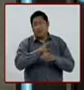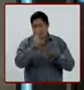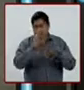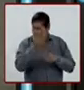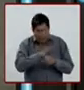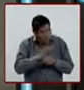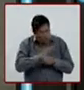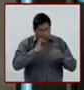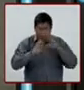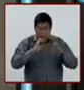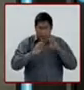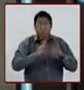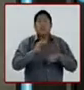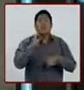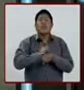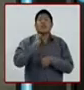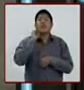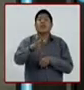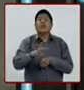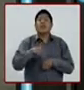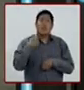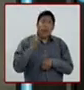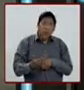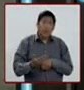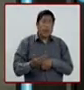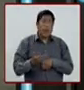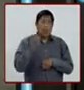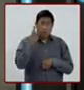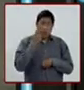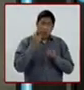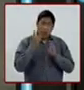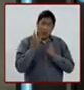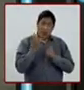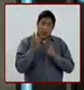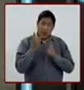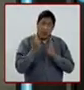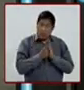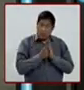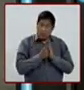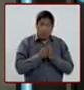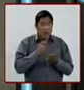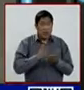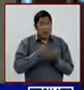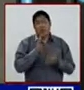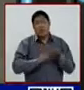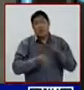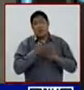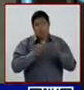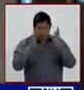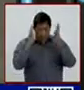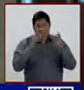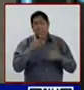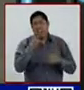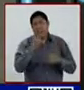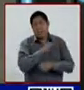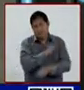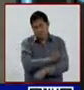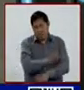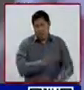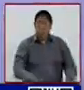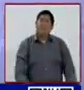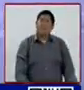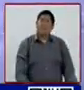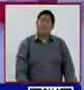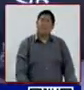del Viceministerio de Comunicación, se ha anunciado que existirá un decreto con esta fecha exacta. Escuche usted lo que dice la autoridad.